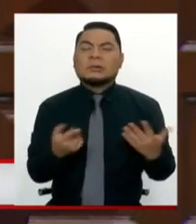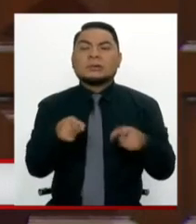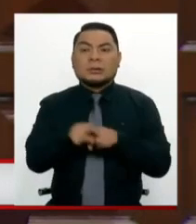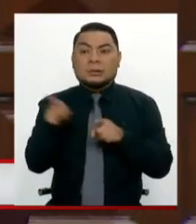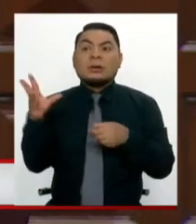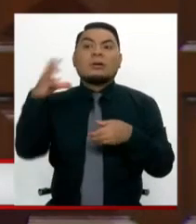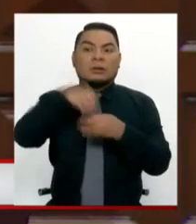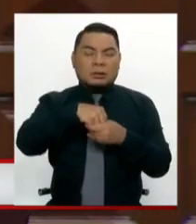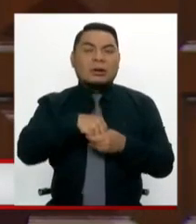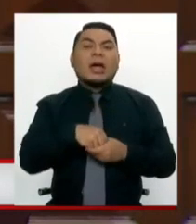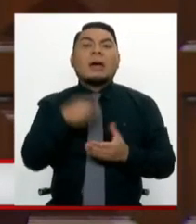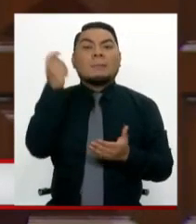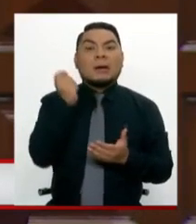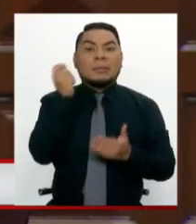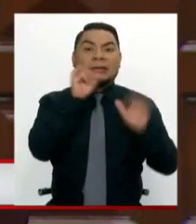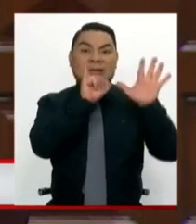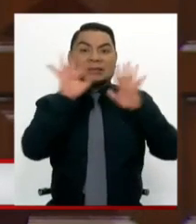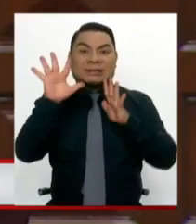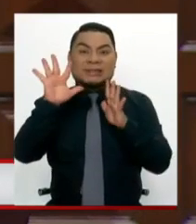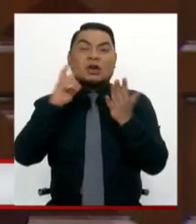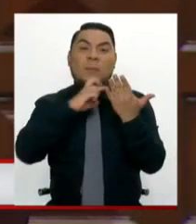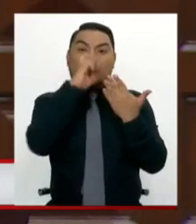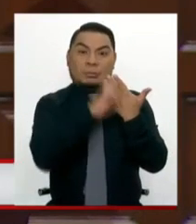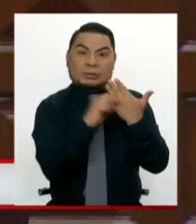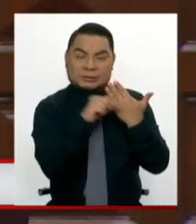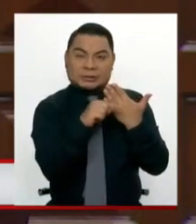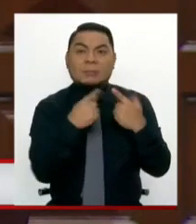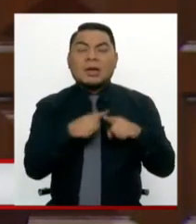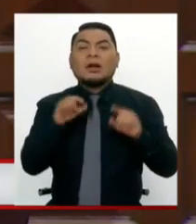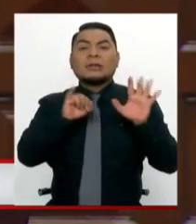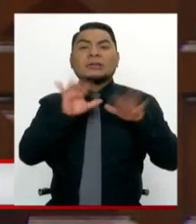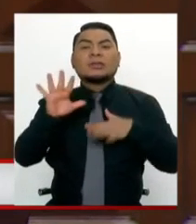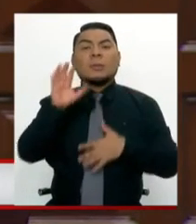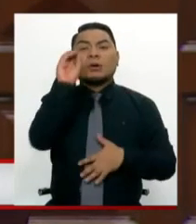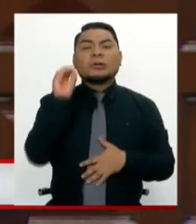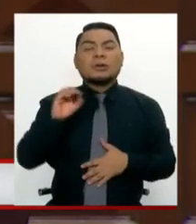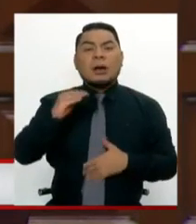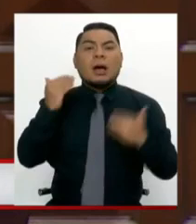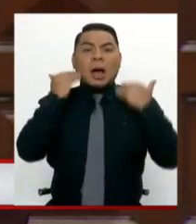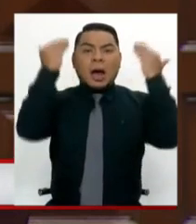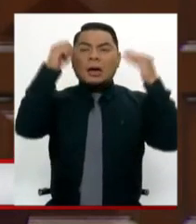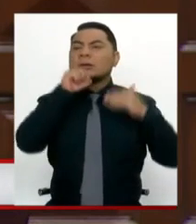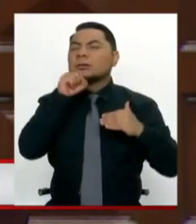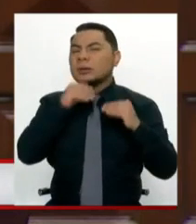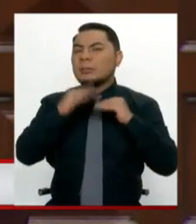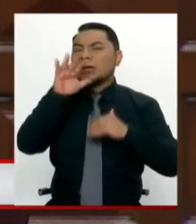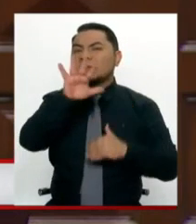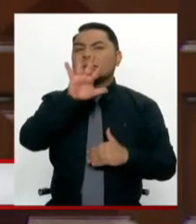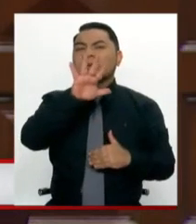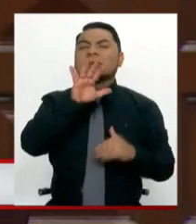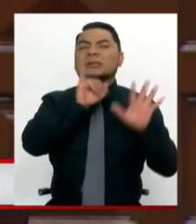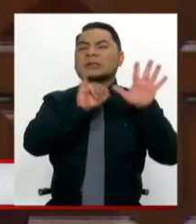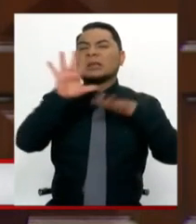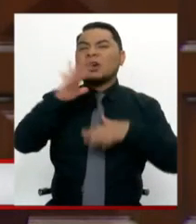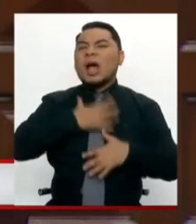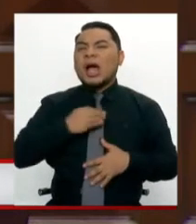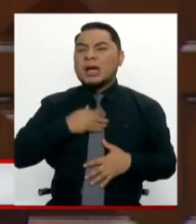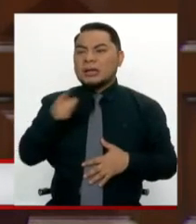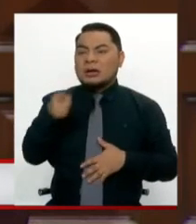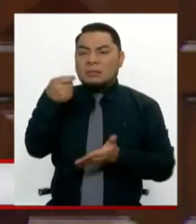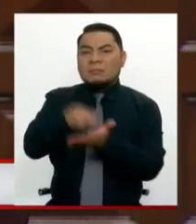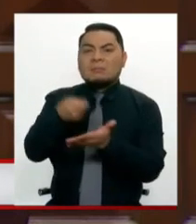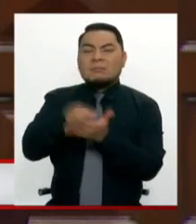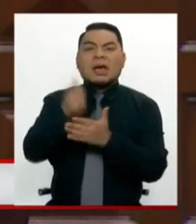pensión 65. Pero aproximadamente el 50% de adultos mayores de más de 65 años no reciben